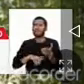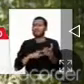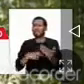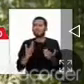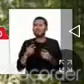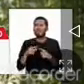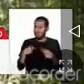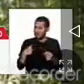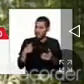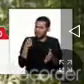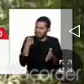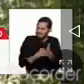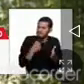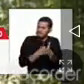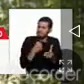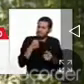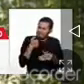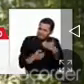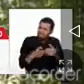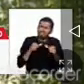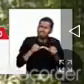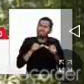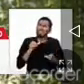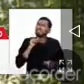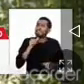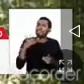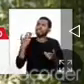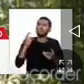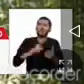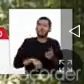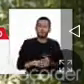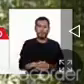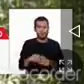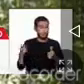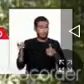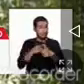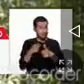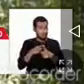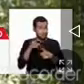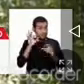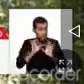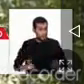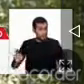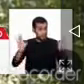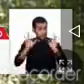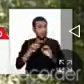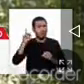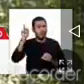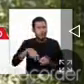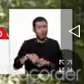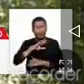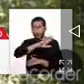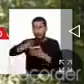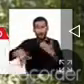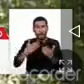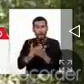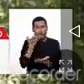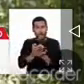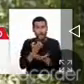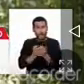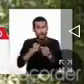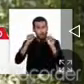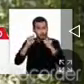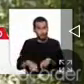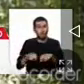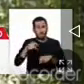desafíos de la Alianza del Pacífico? Primero, una muy importante, unir a todas las economías